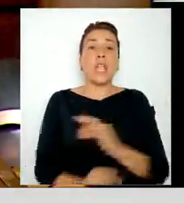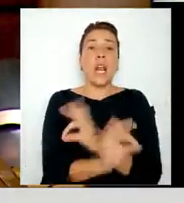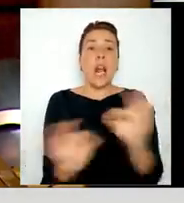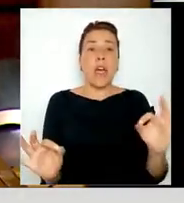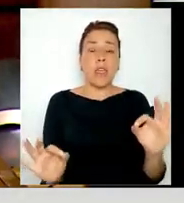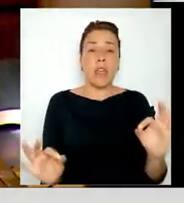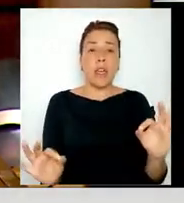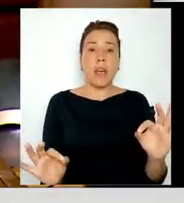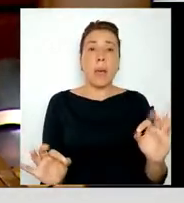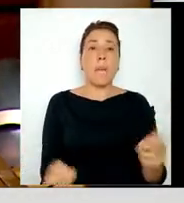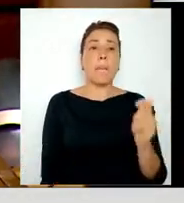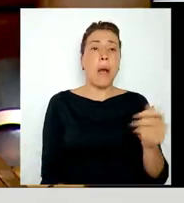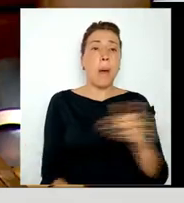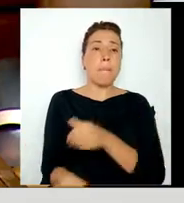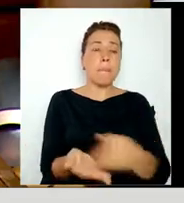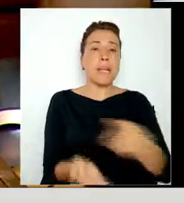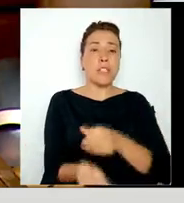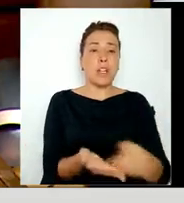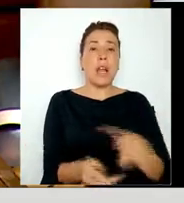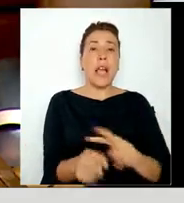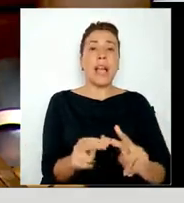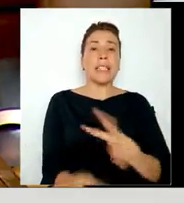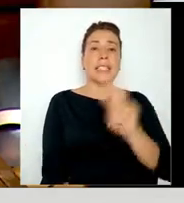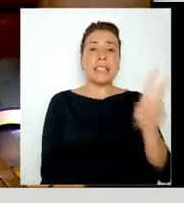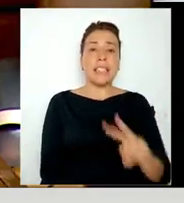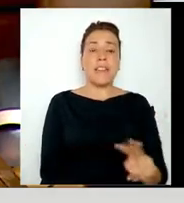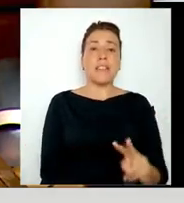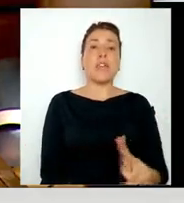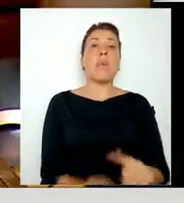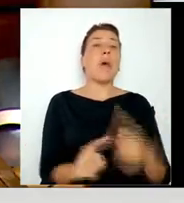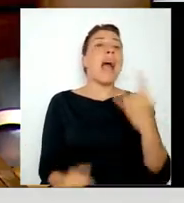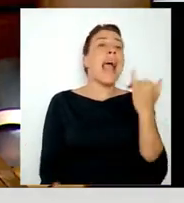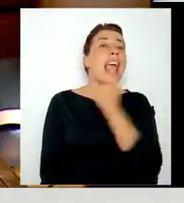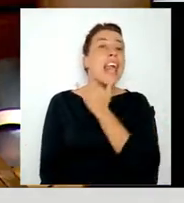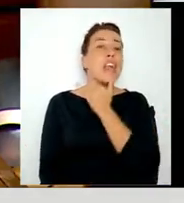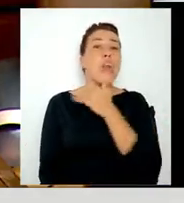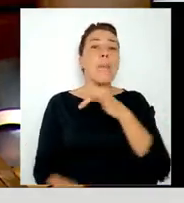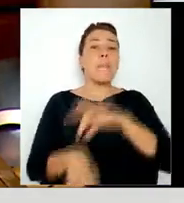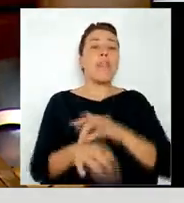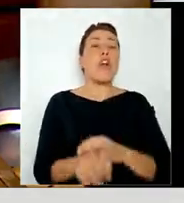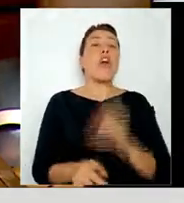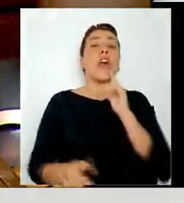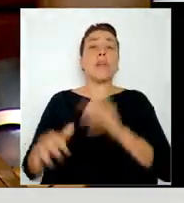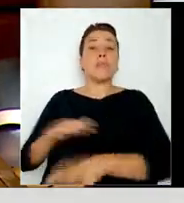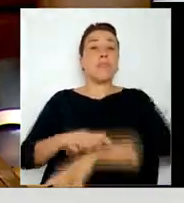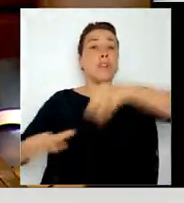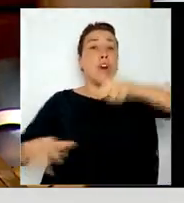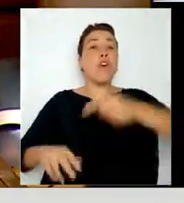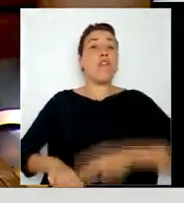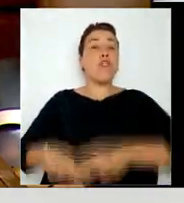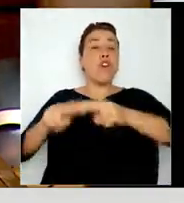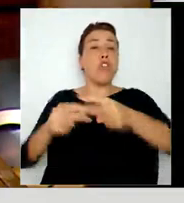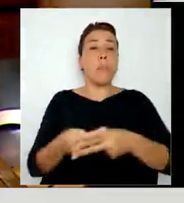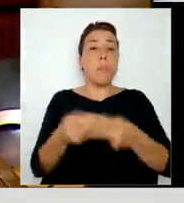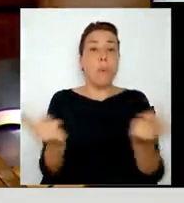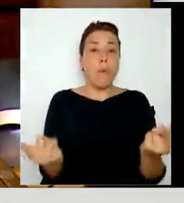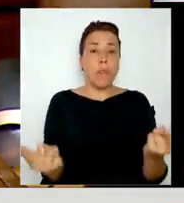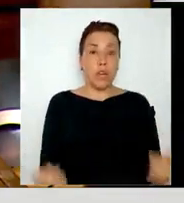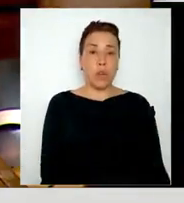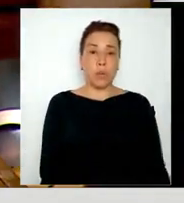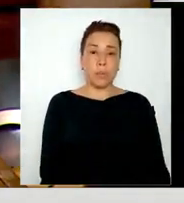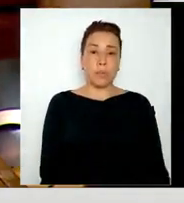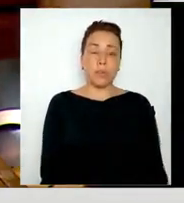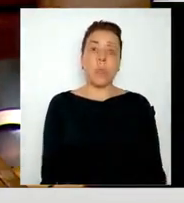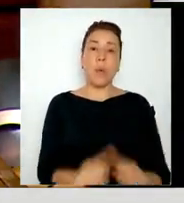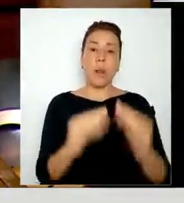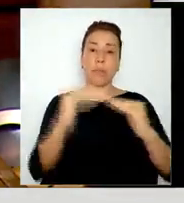millonarios que realiza el servicio por negligencias médicas de cargo presupuestario a la propia gestión pública entonces evidentemente hay un desequilibrio en esa materia